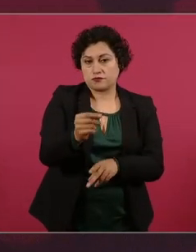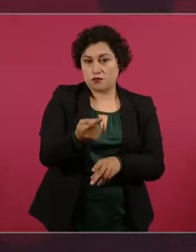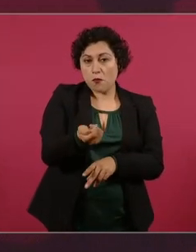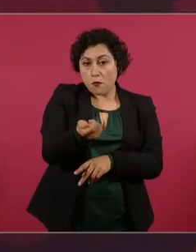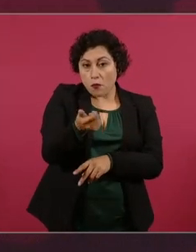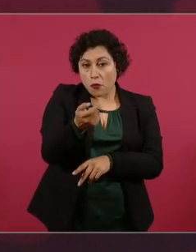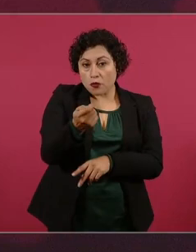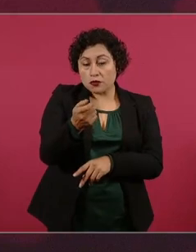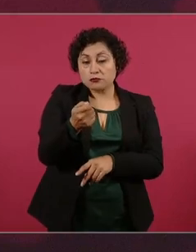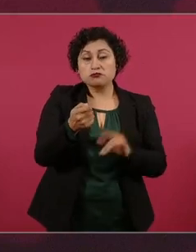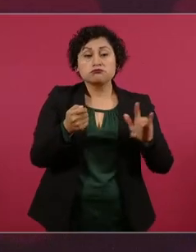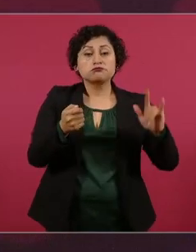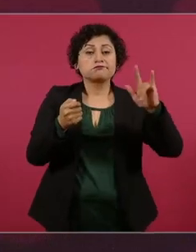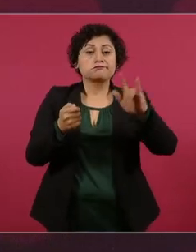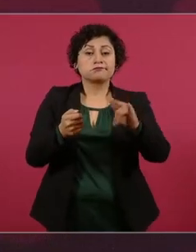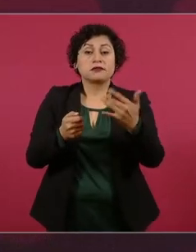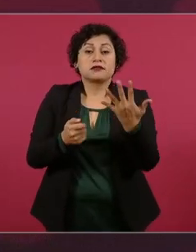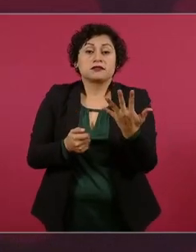Son 5,